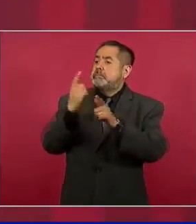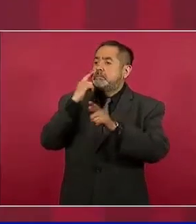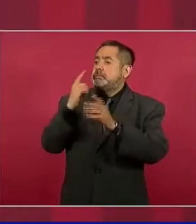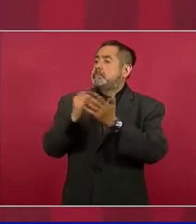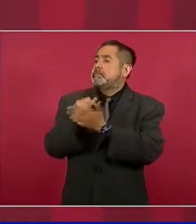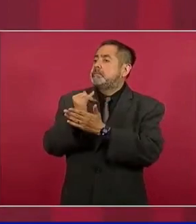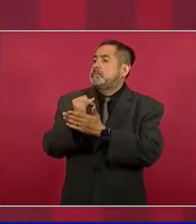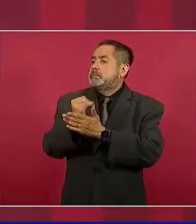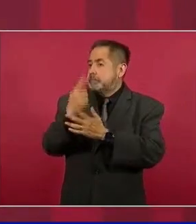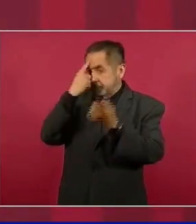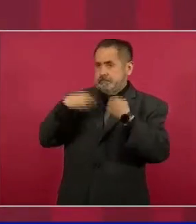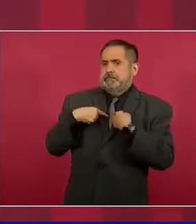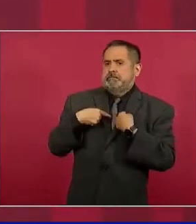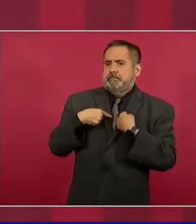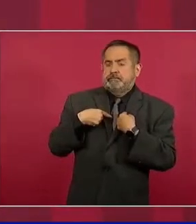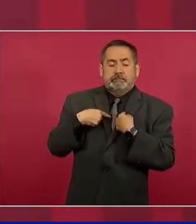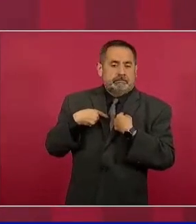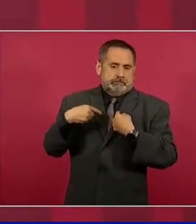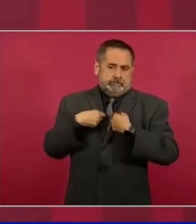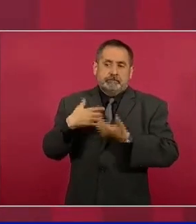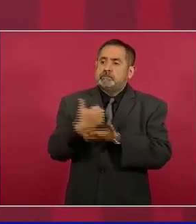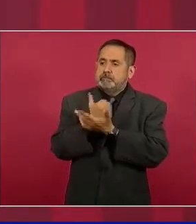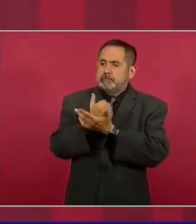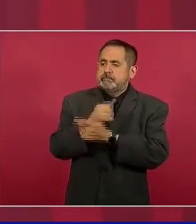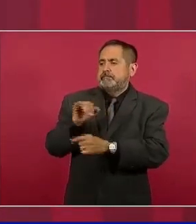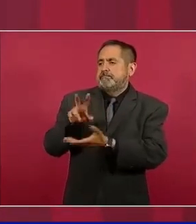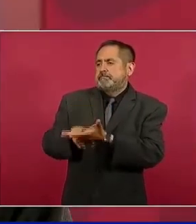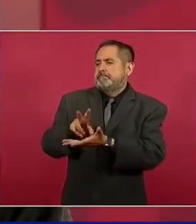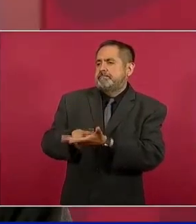que van a sacar provecho,